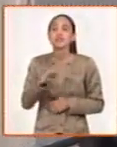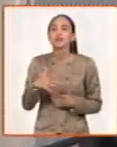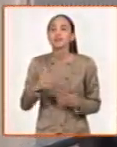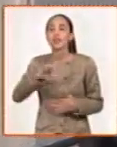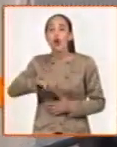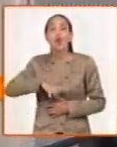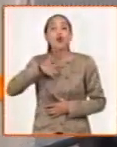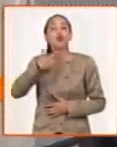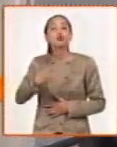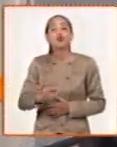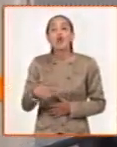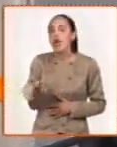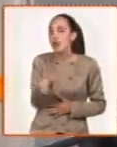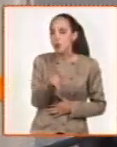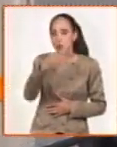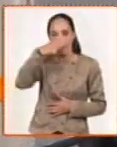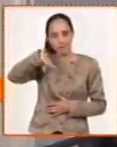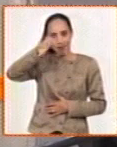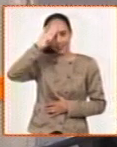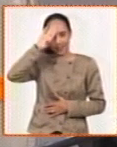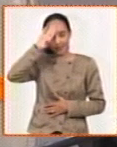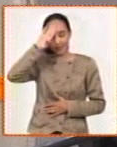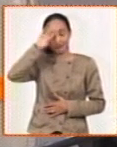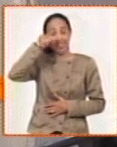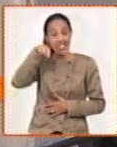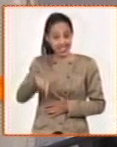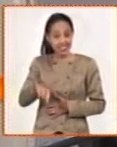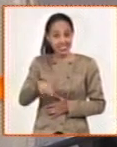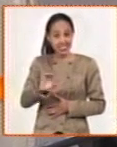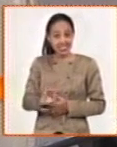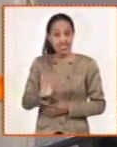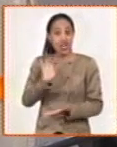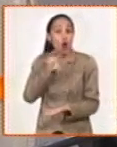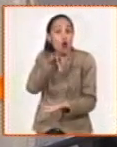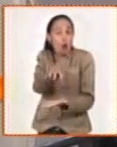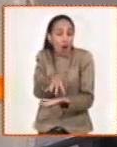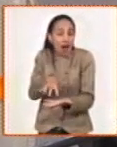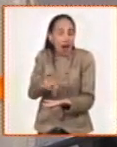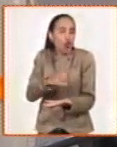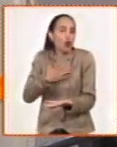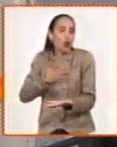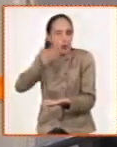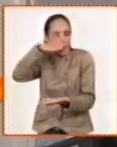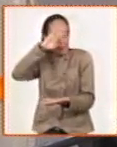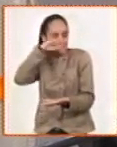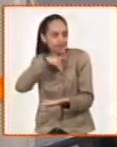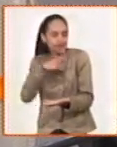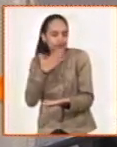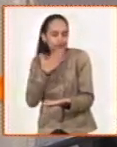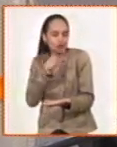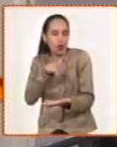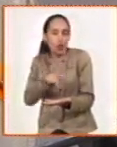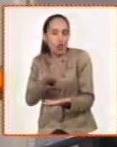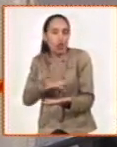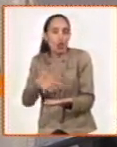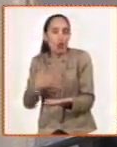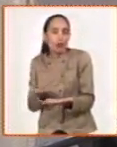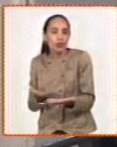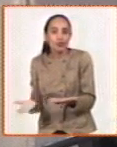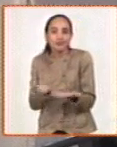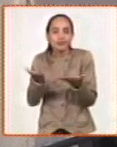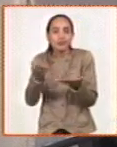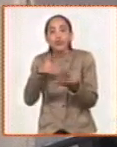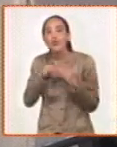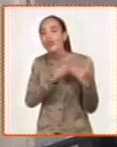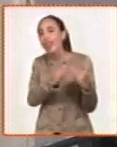patria. Y el lugar donde esa patria se siente más viva, donde se construye, es precisamente en la